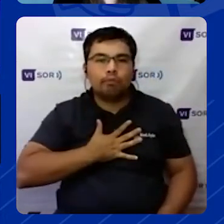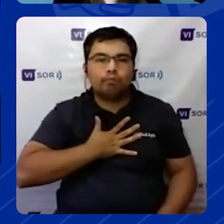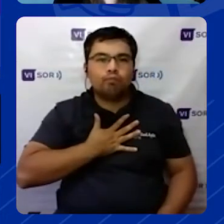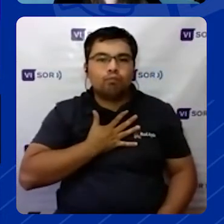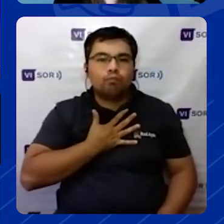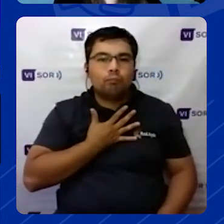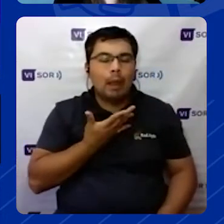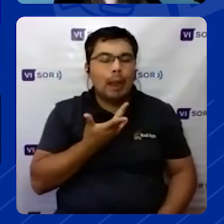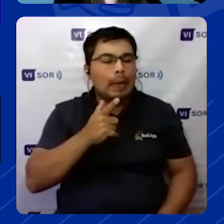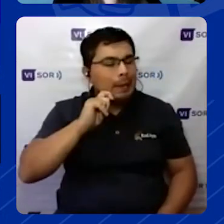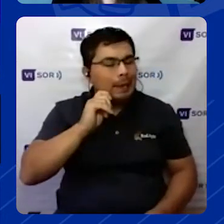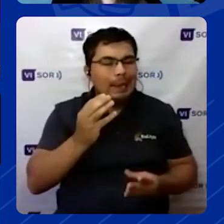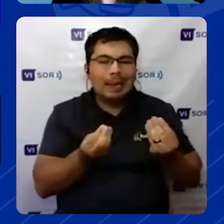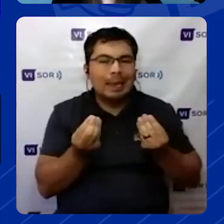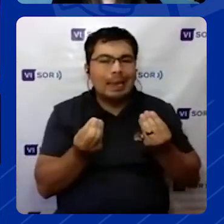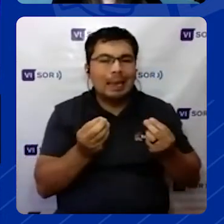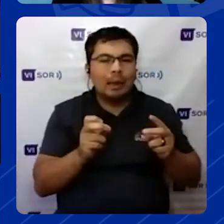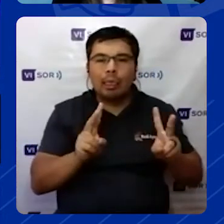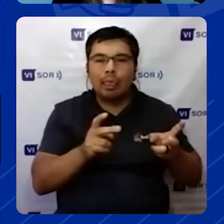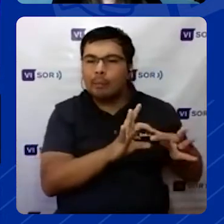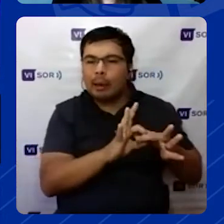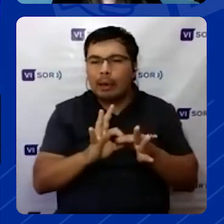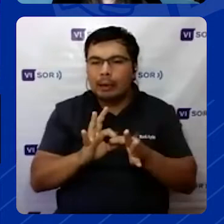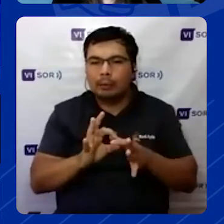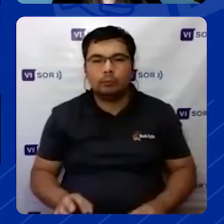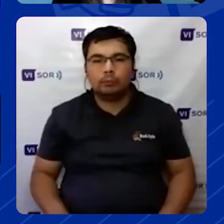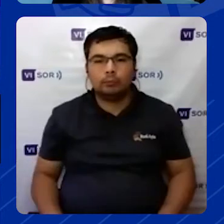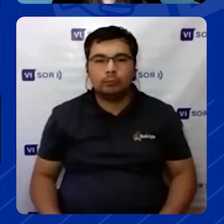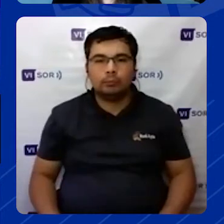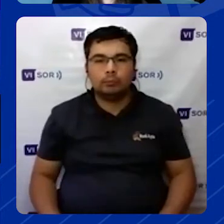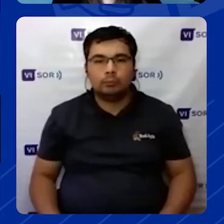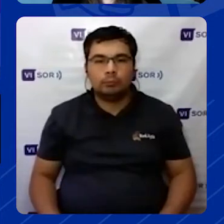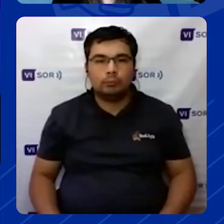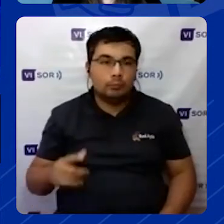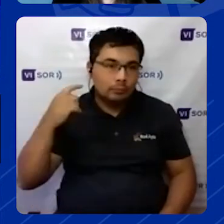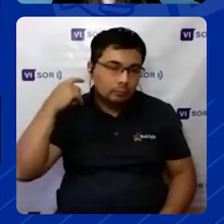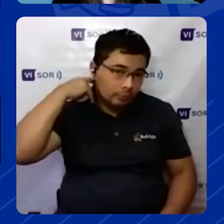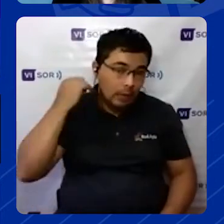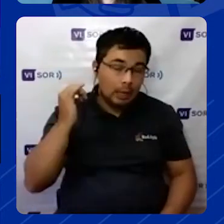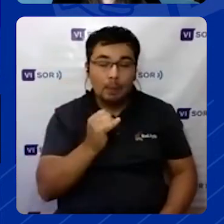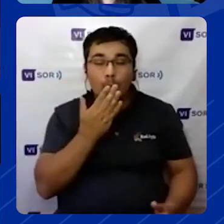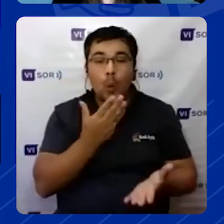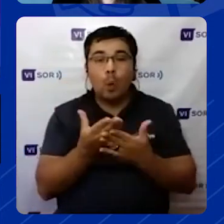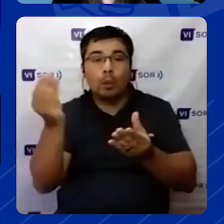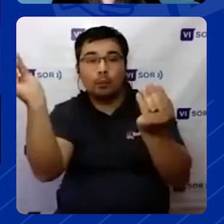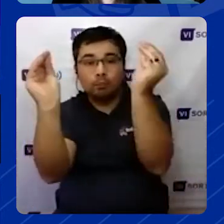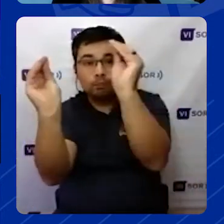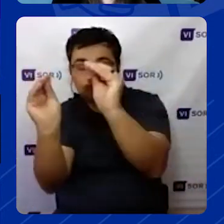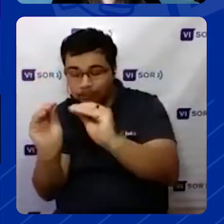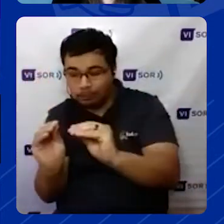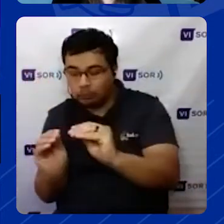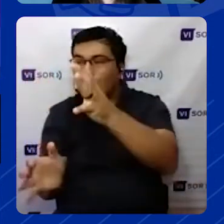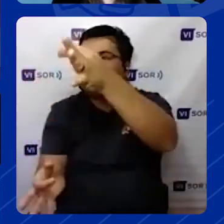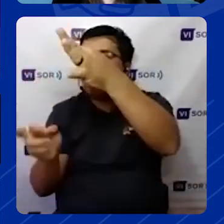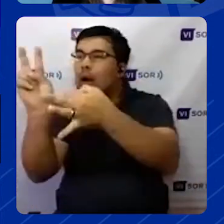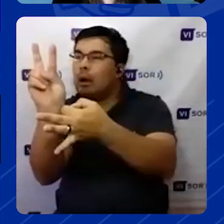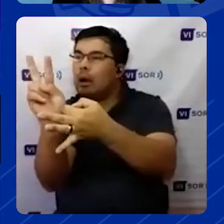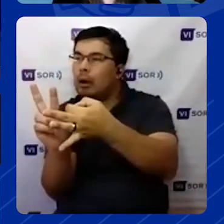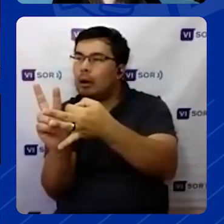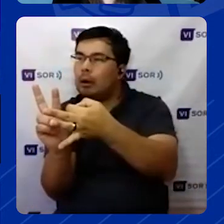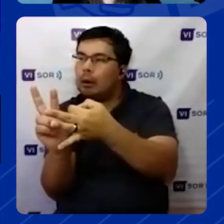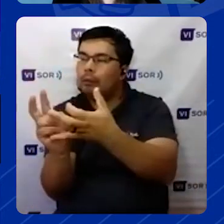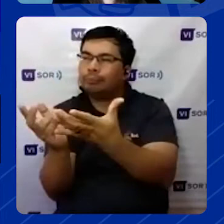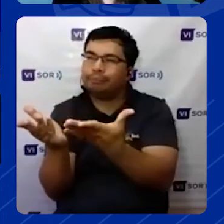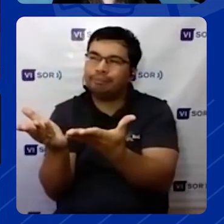dicho no. Y les he dicho no porque no aporta ninguna utilidad. Es decir, por ejemplo, ¿qué